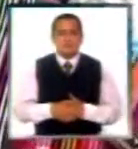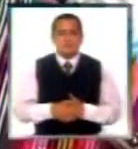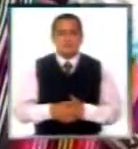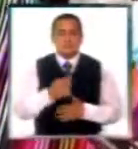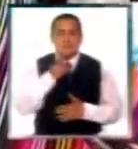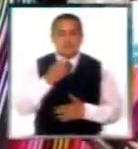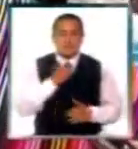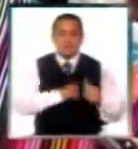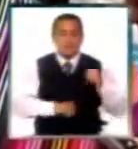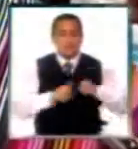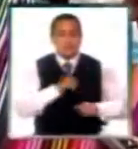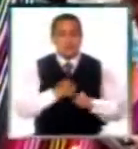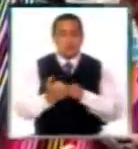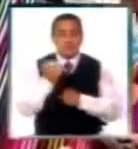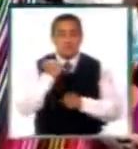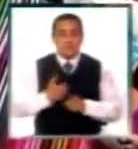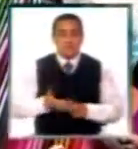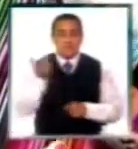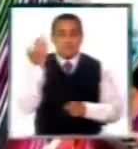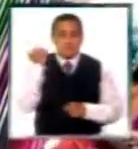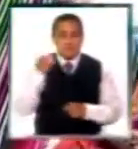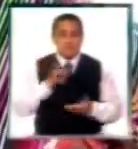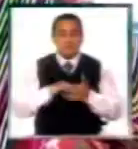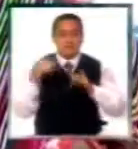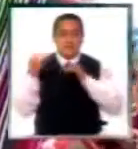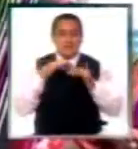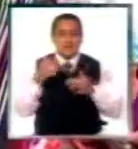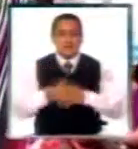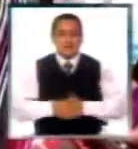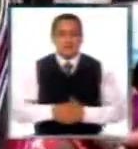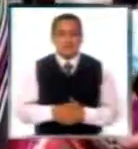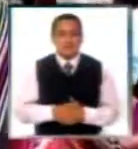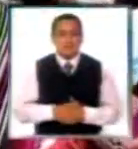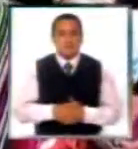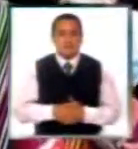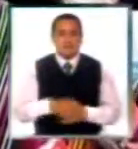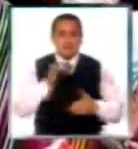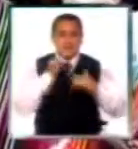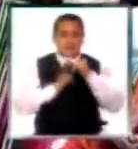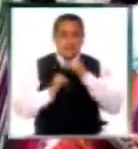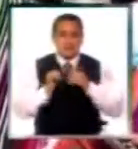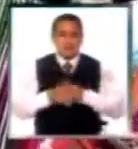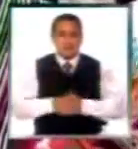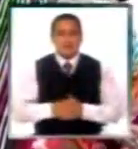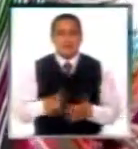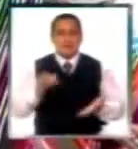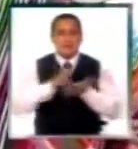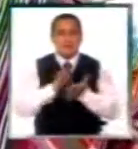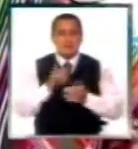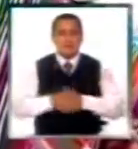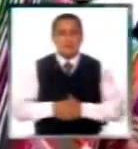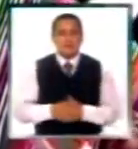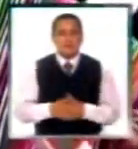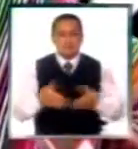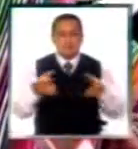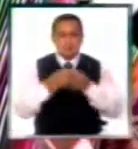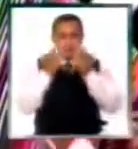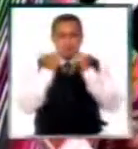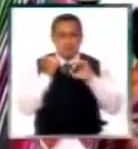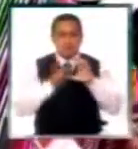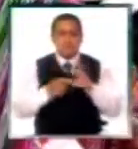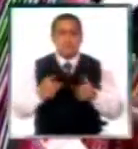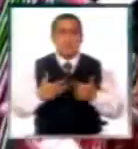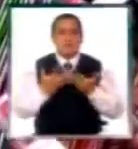es una desgracia lo que pasó en esta guerra interna, en la cual grupos